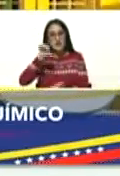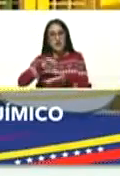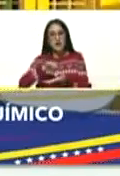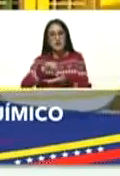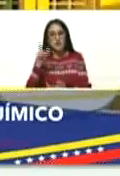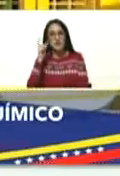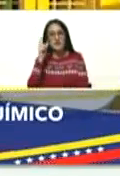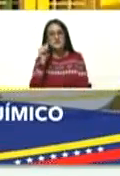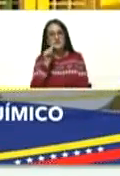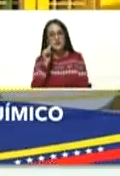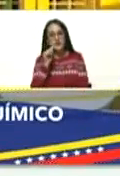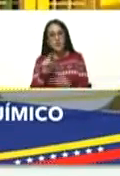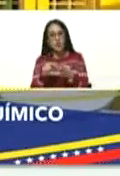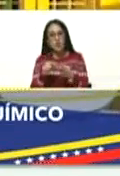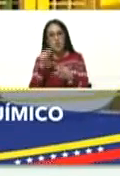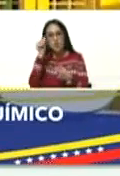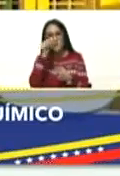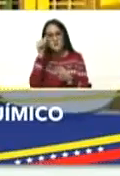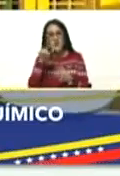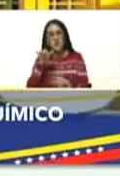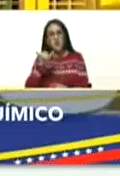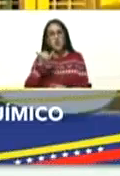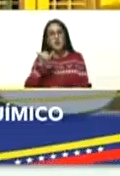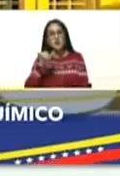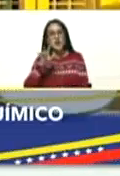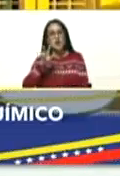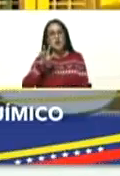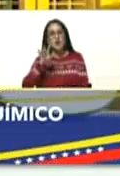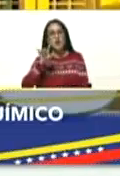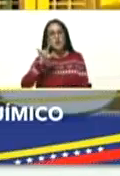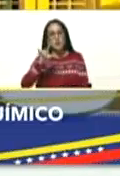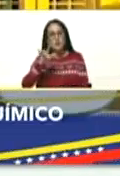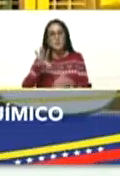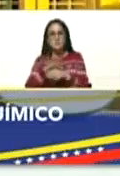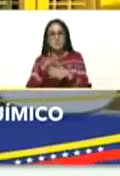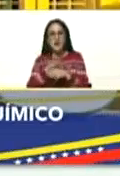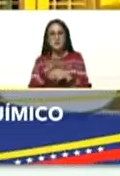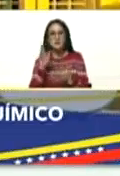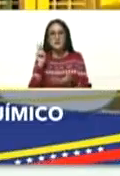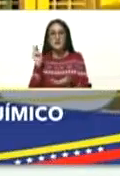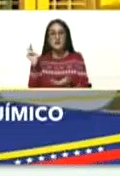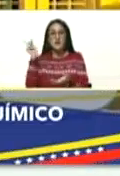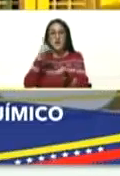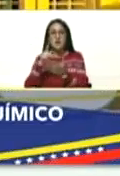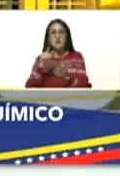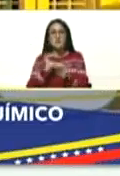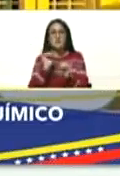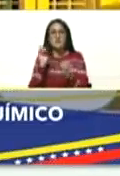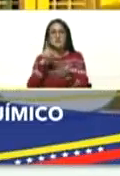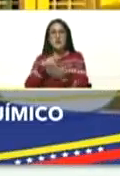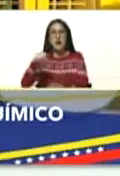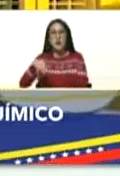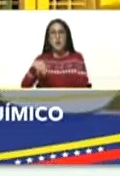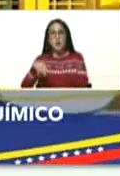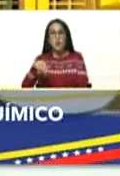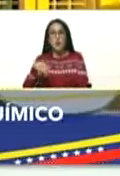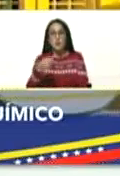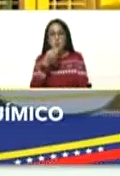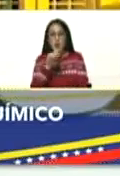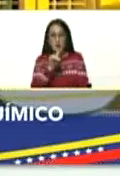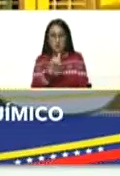días sábado, domingo y lunes y martes. Llegaron hoy con muy